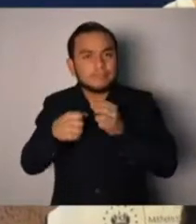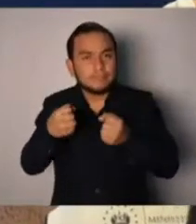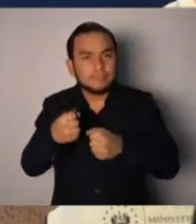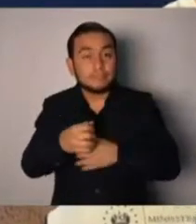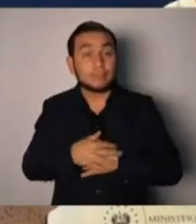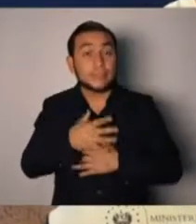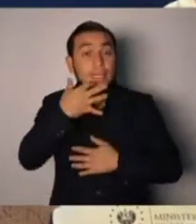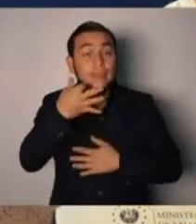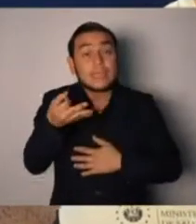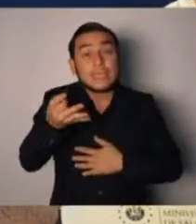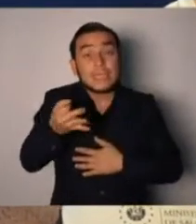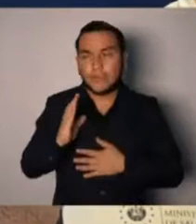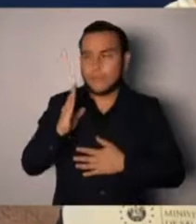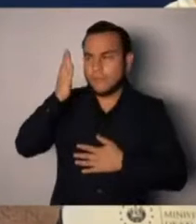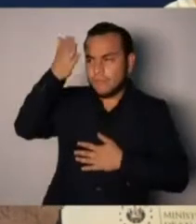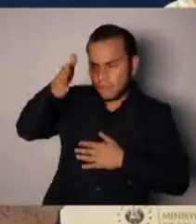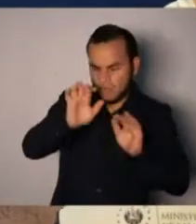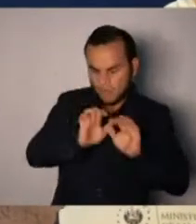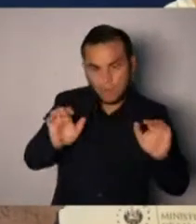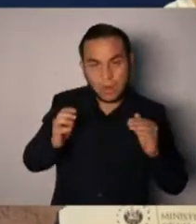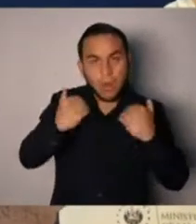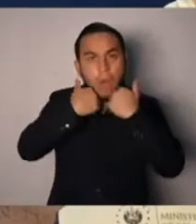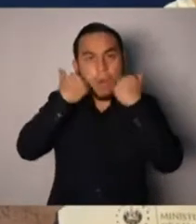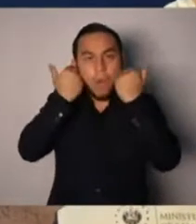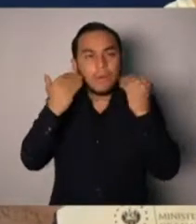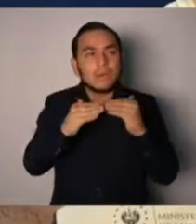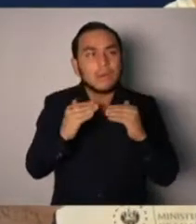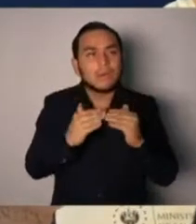pero también tendrá el futuro para los niños y para los jóvenes